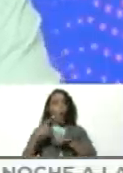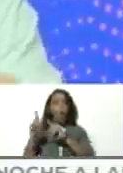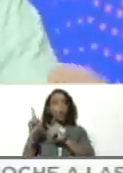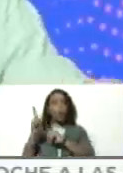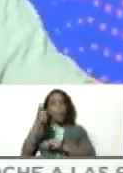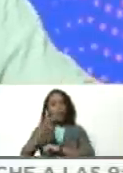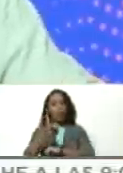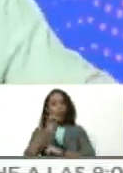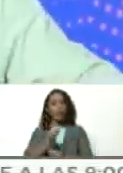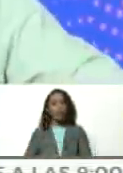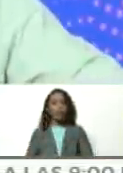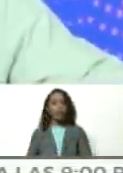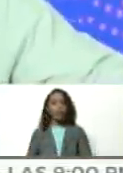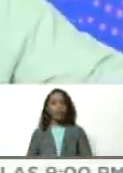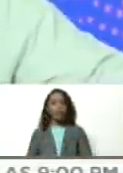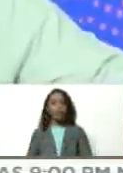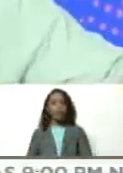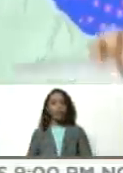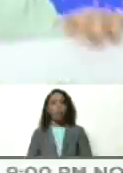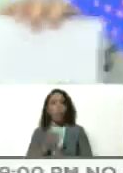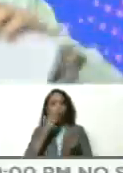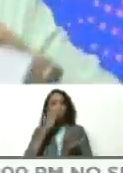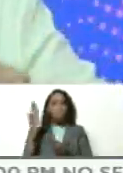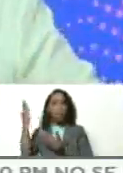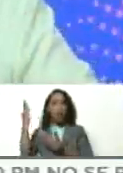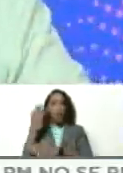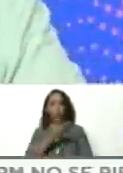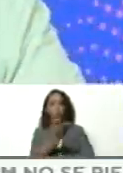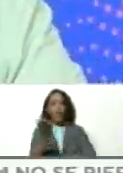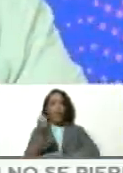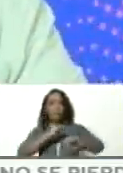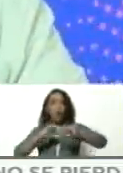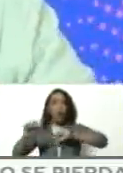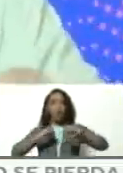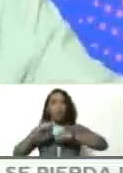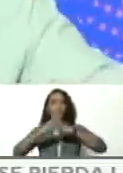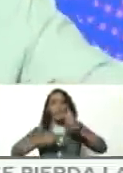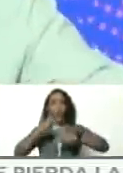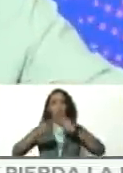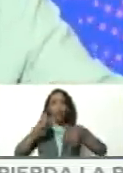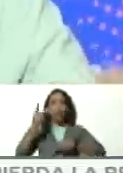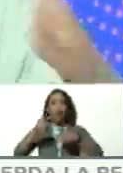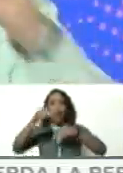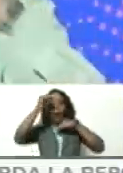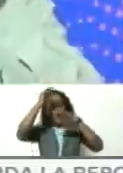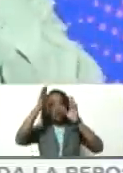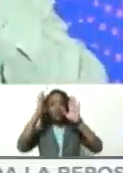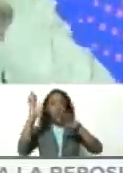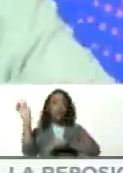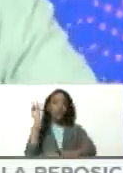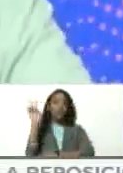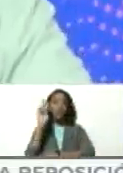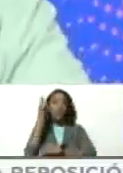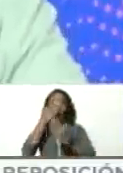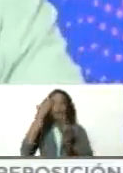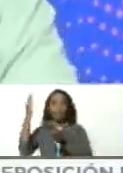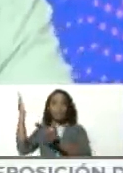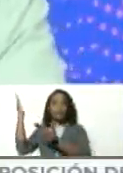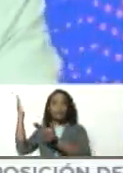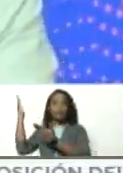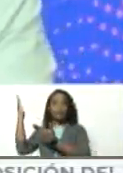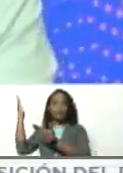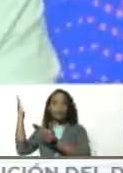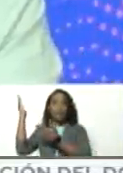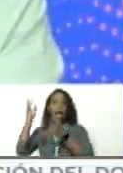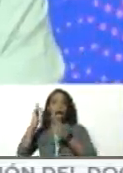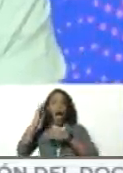candidato. Miren ustedes todos los movimientos políticos. Atención Venezuela. Atención